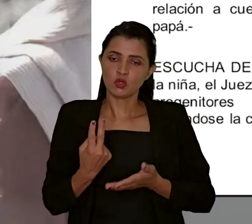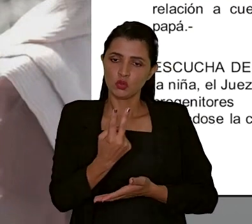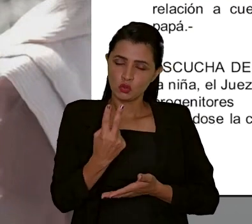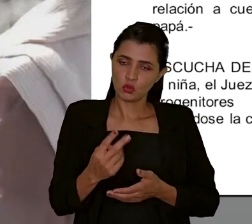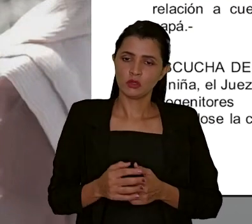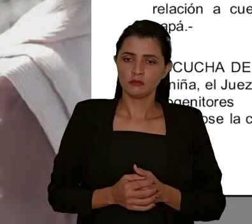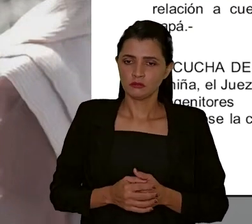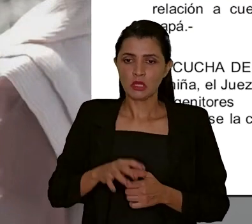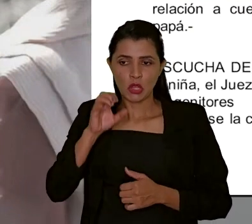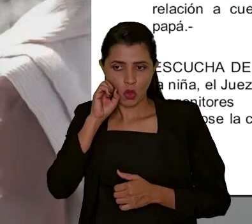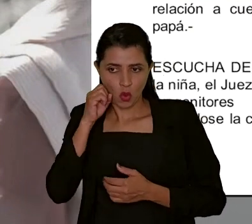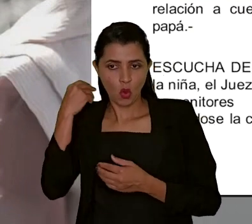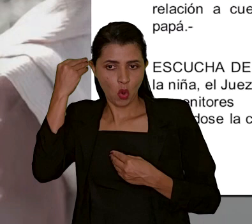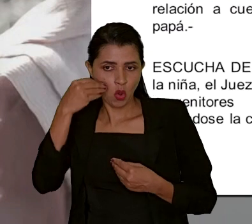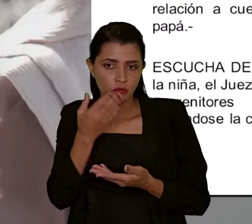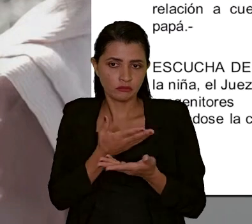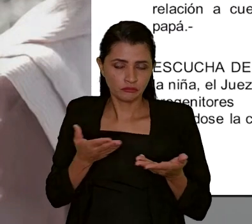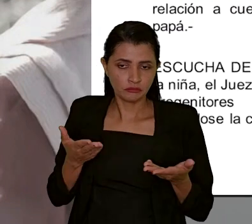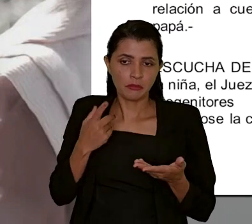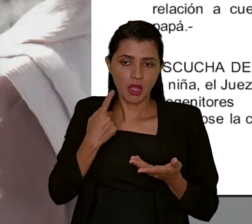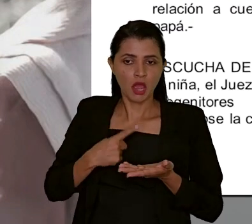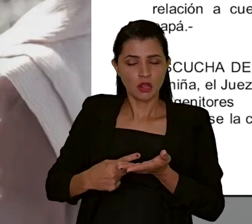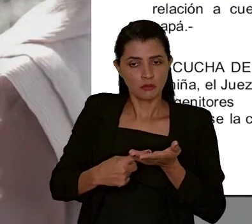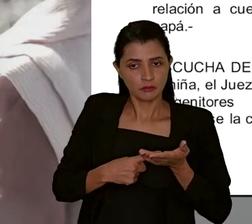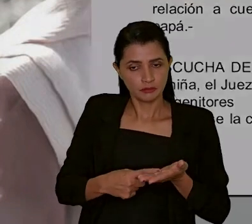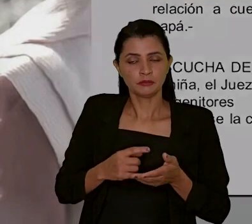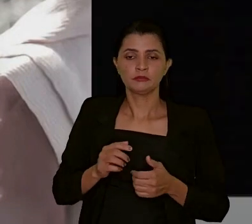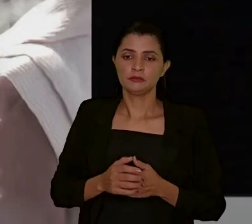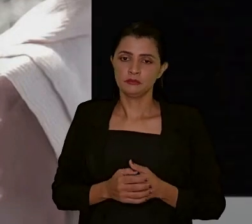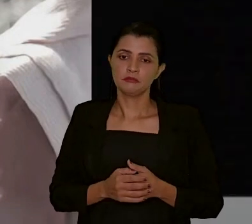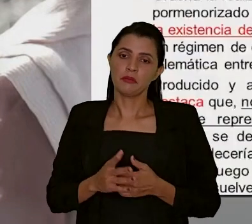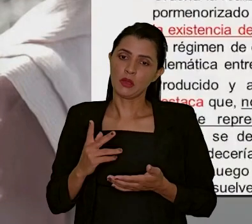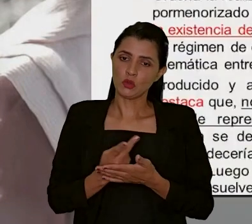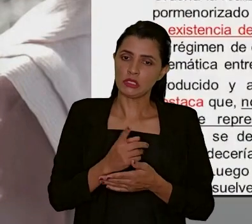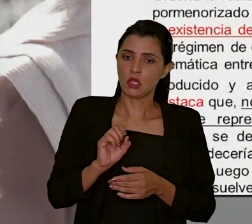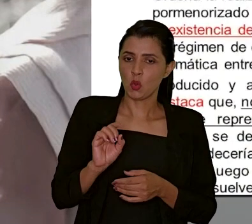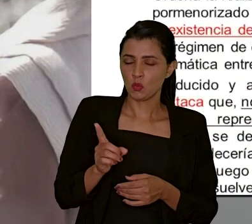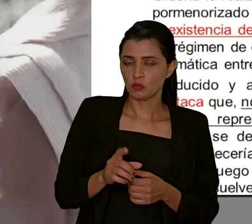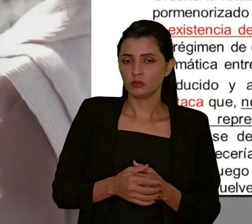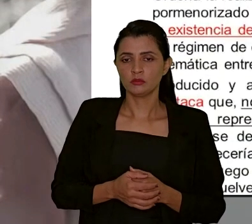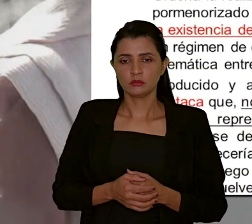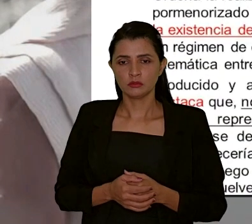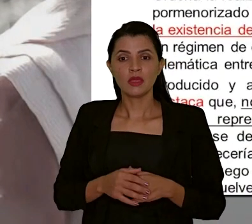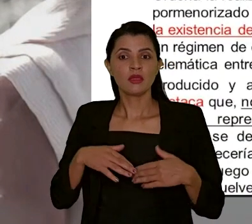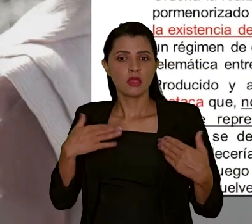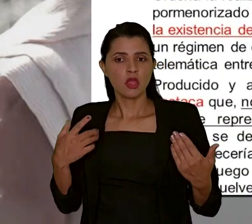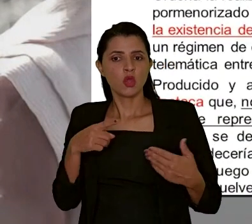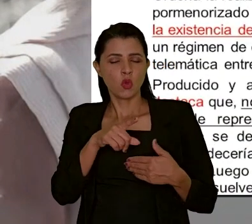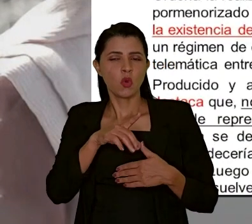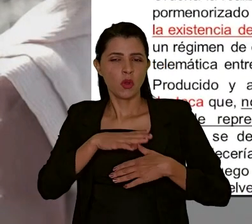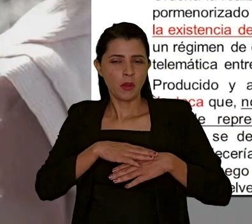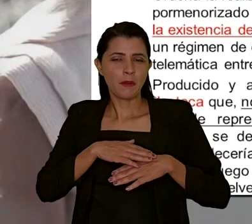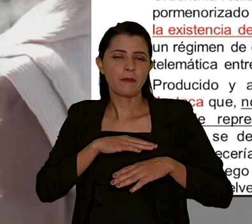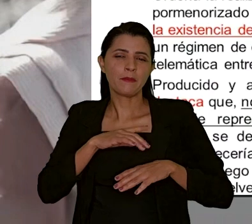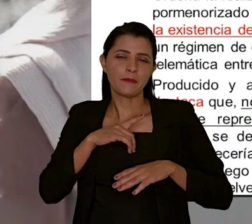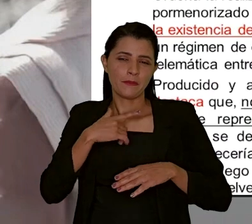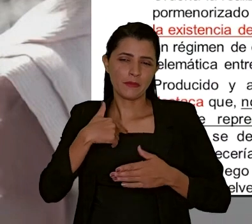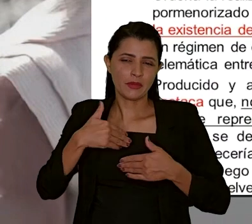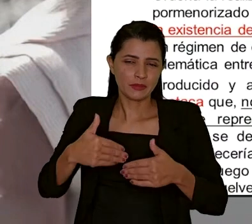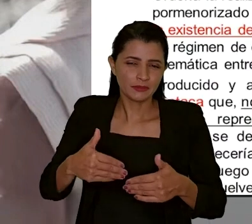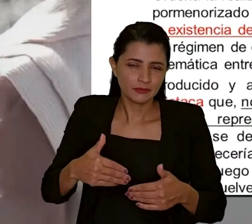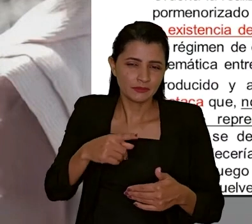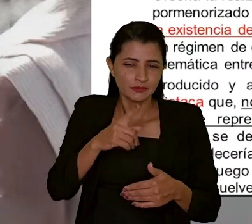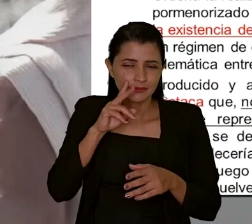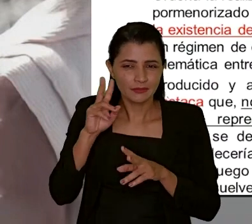los escucha, no logra la conciliación y da por concluida la audiencia. En cuanto a la prueba, el juez resuelve